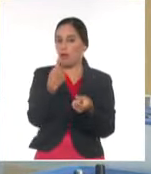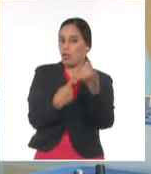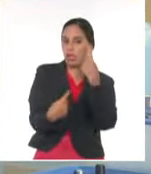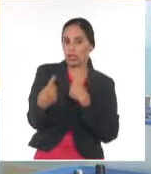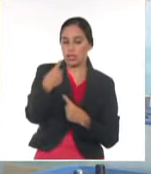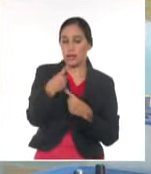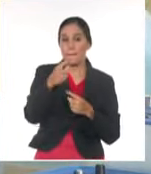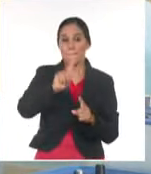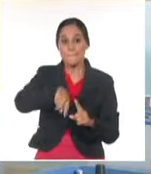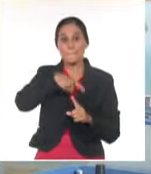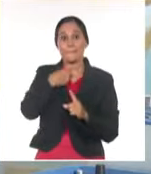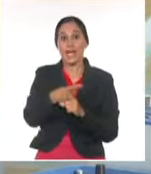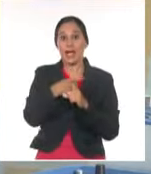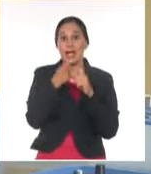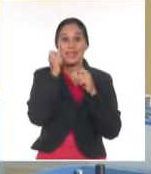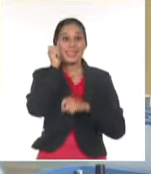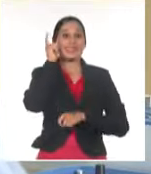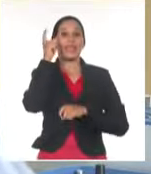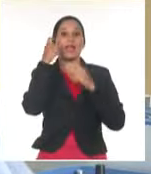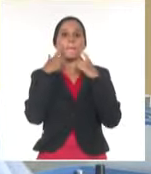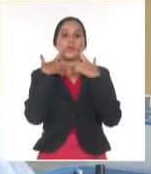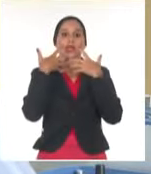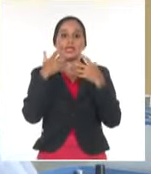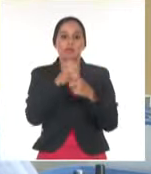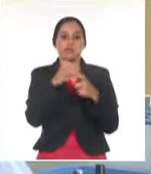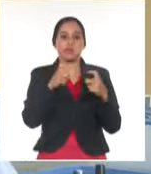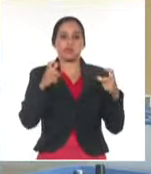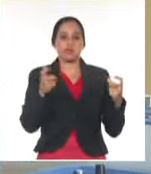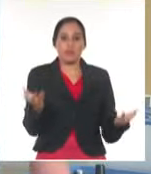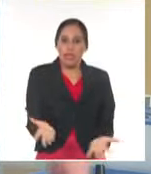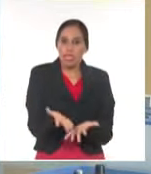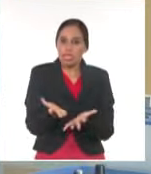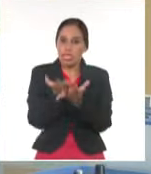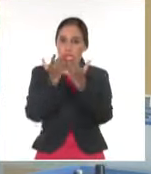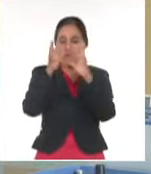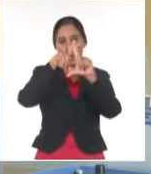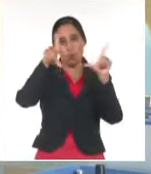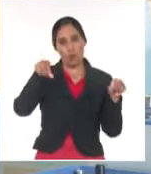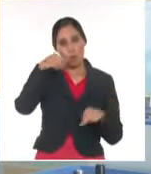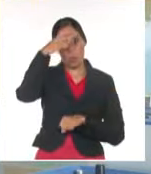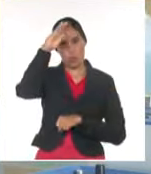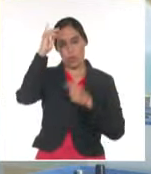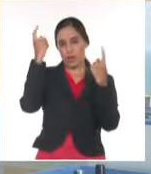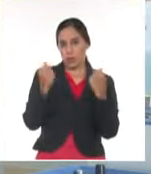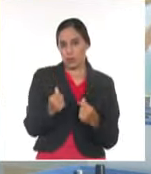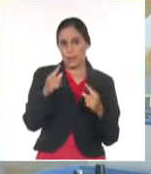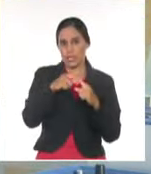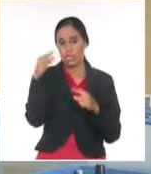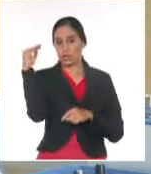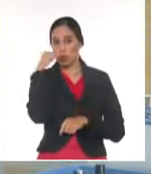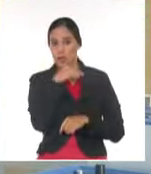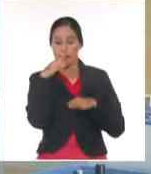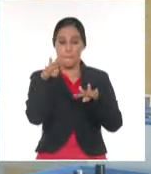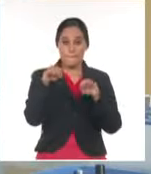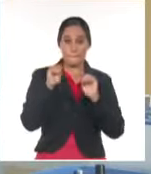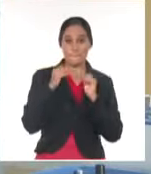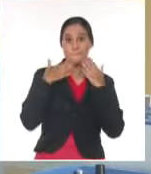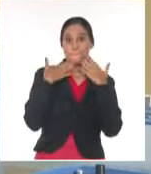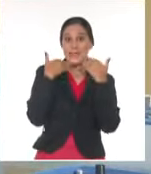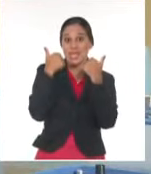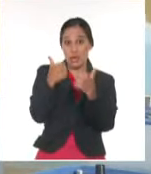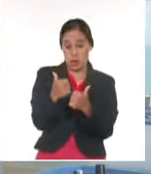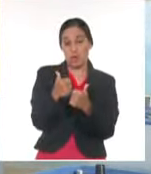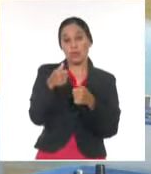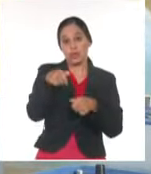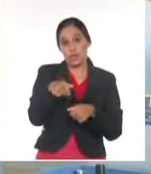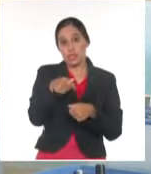el aquello de crecer, de aprender de este tipo de tecnología, de ser en serio un operario de